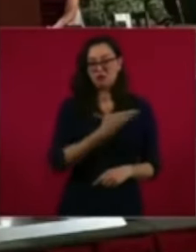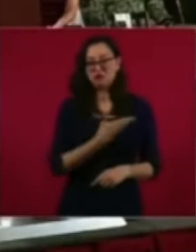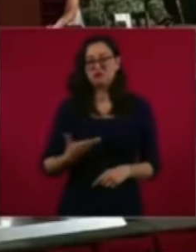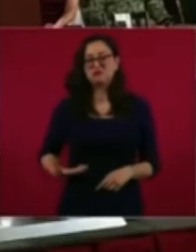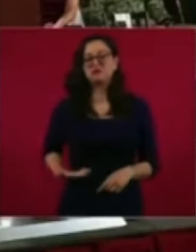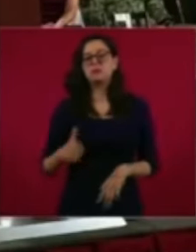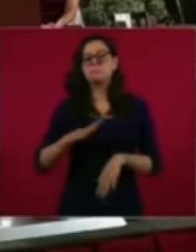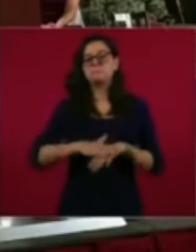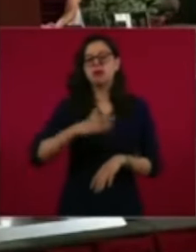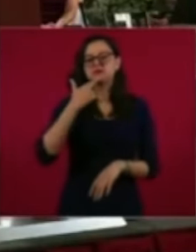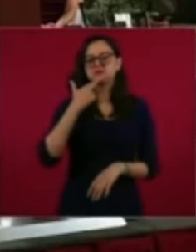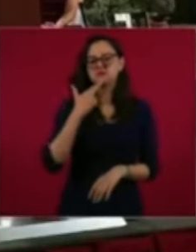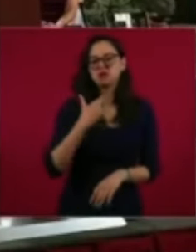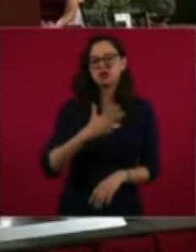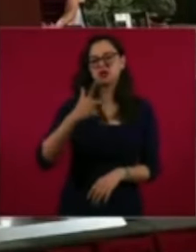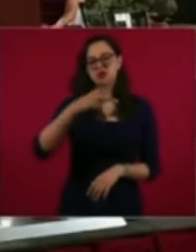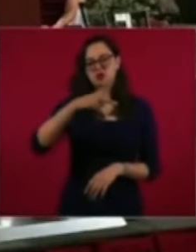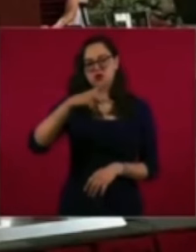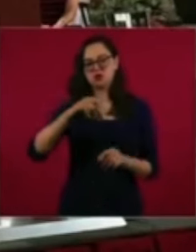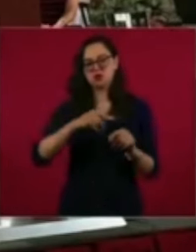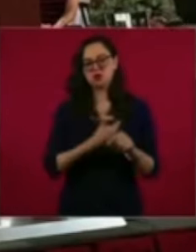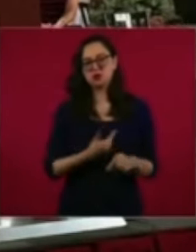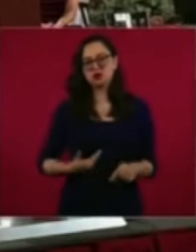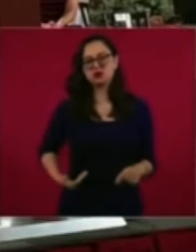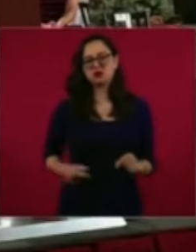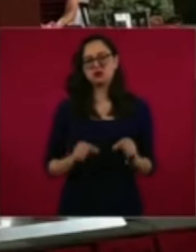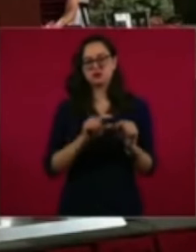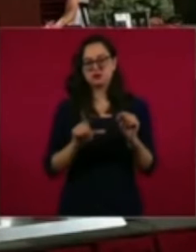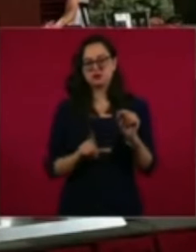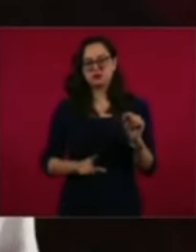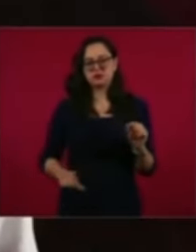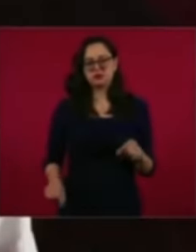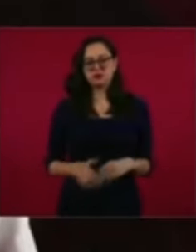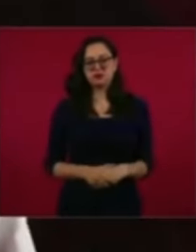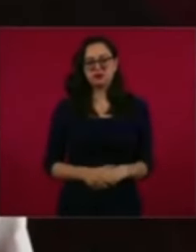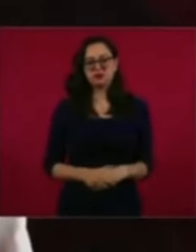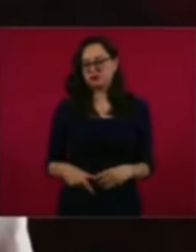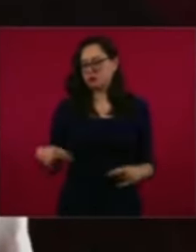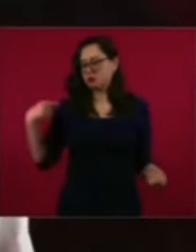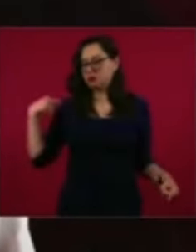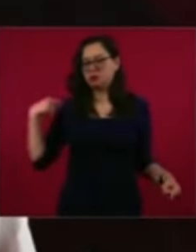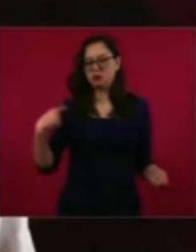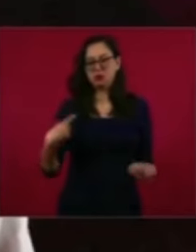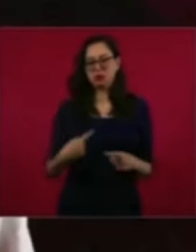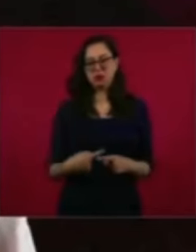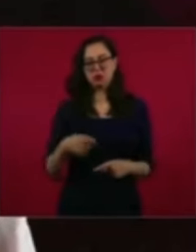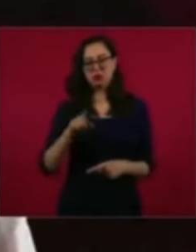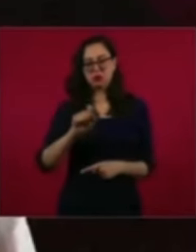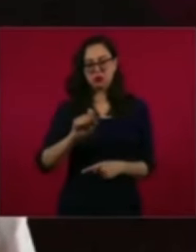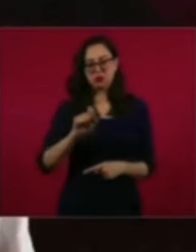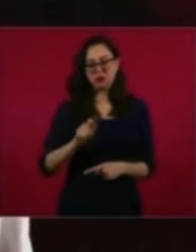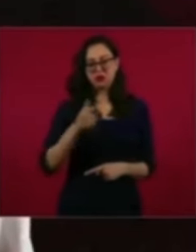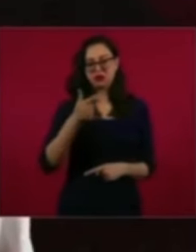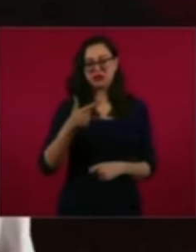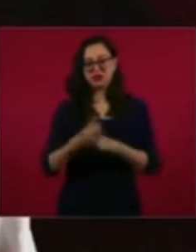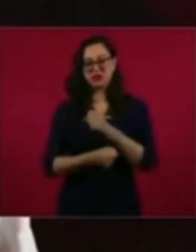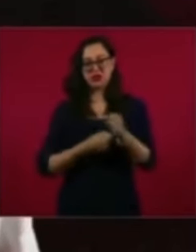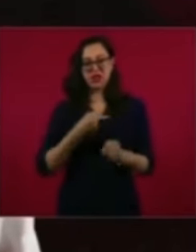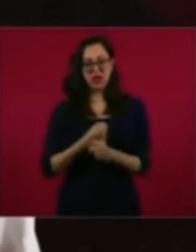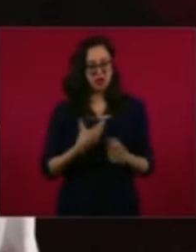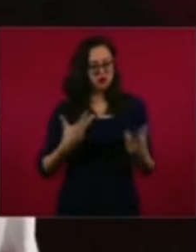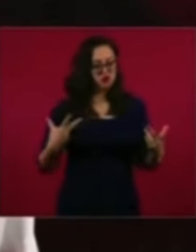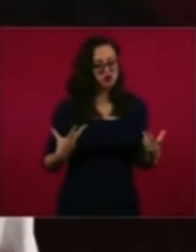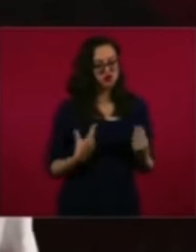presidente de México durante 27 años con él escalamos riscos